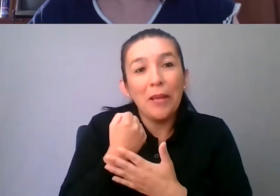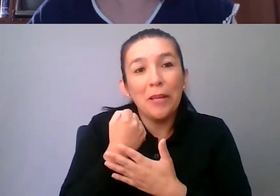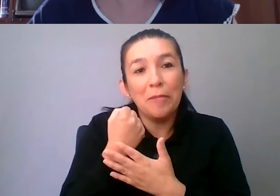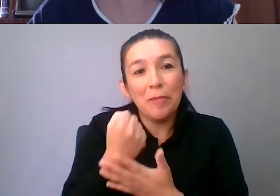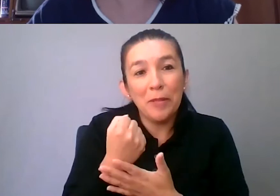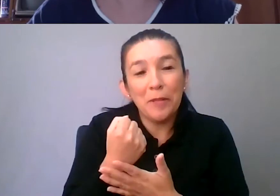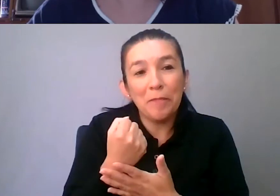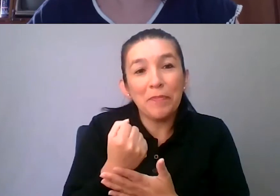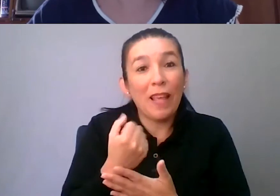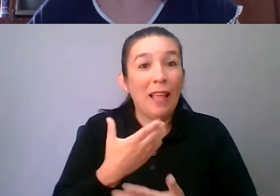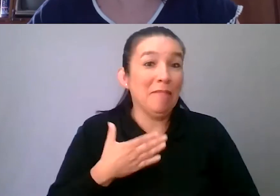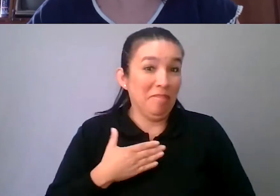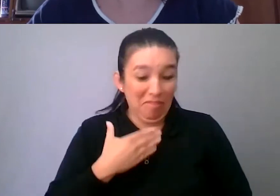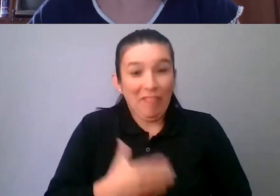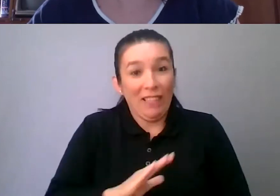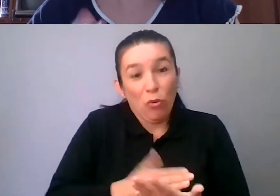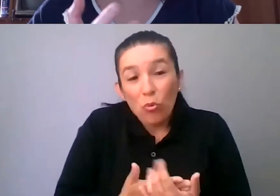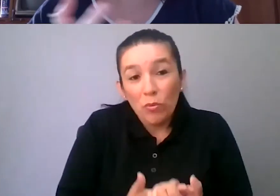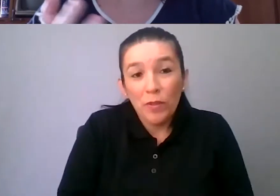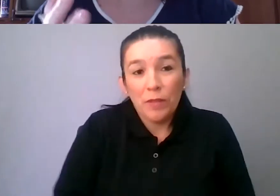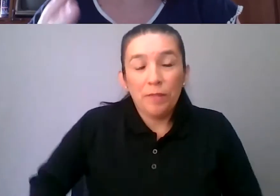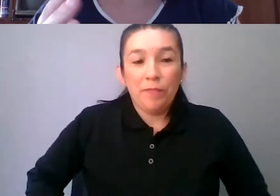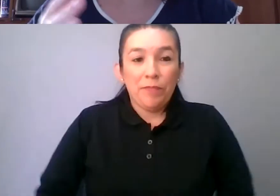a nuestra salud, en definitiva?